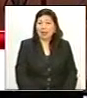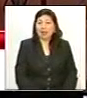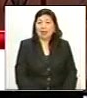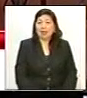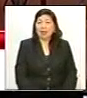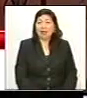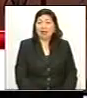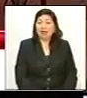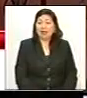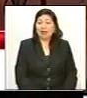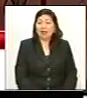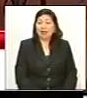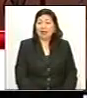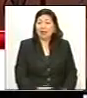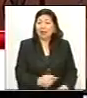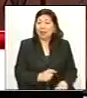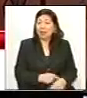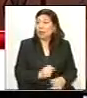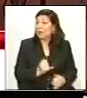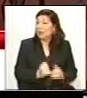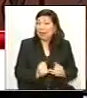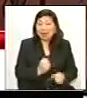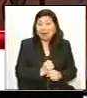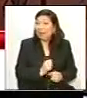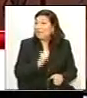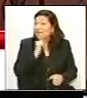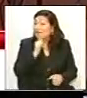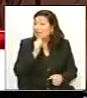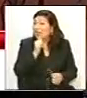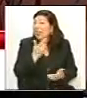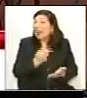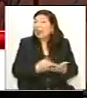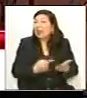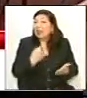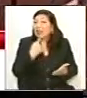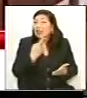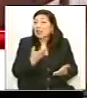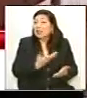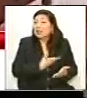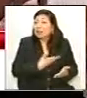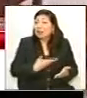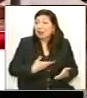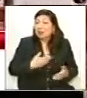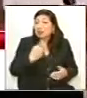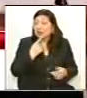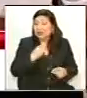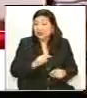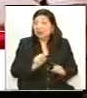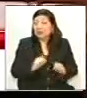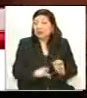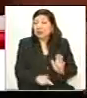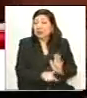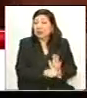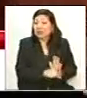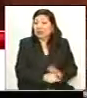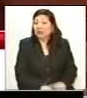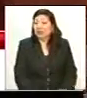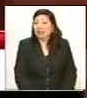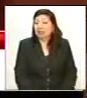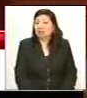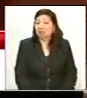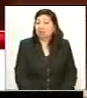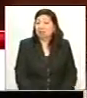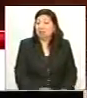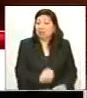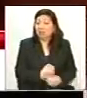¿no? La obra no ha terminado. Entonces, ¿qué nos dice el ejecutor? Nos dice algo que es legal.